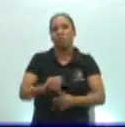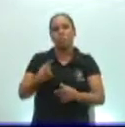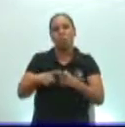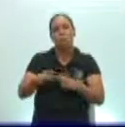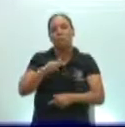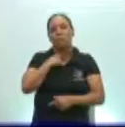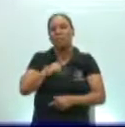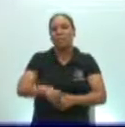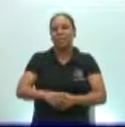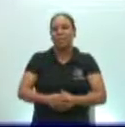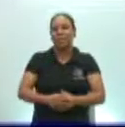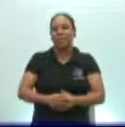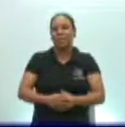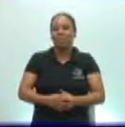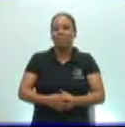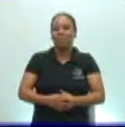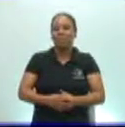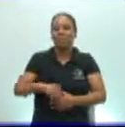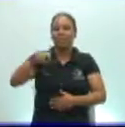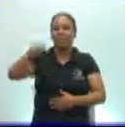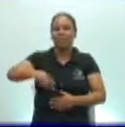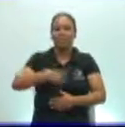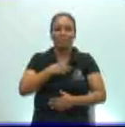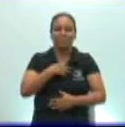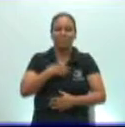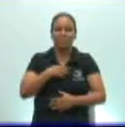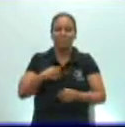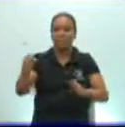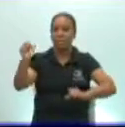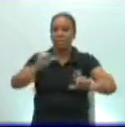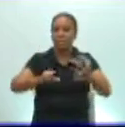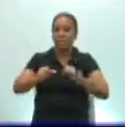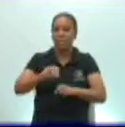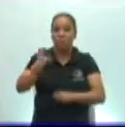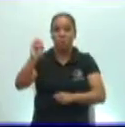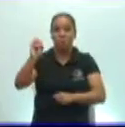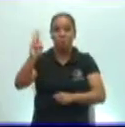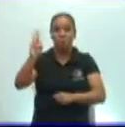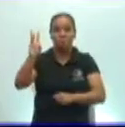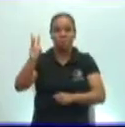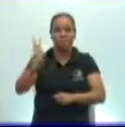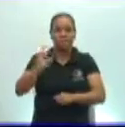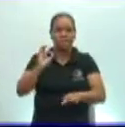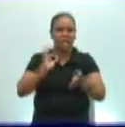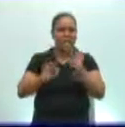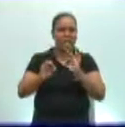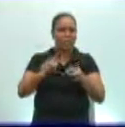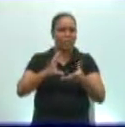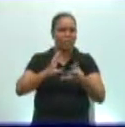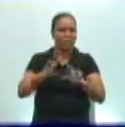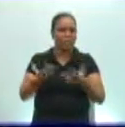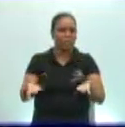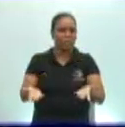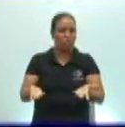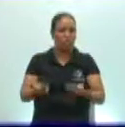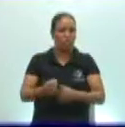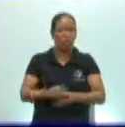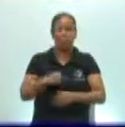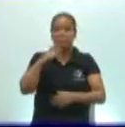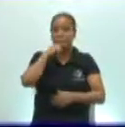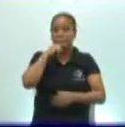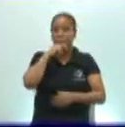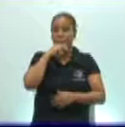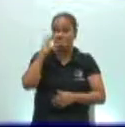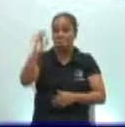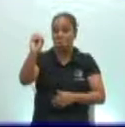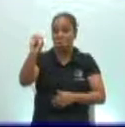ejemplo. Aquí está la fórmula química O3. ¿Qué elemento químico la forma? La forma el